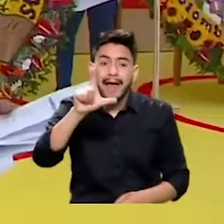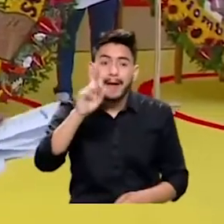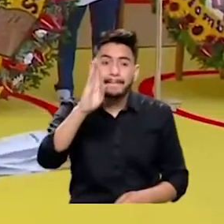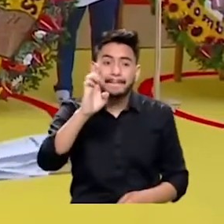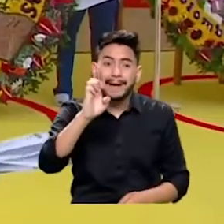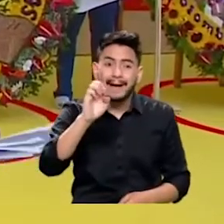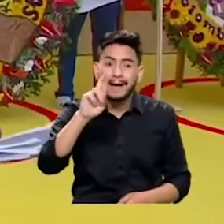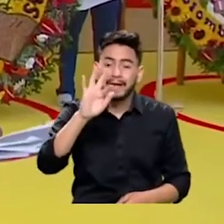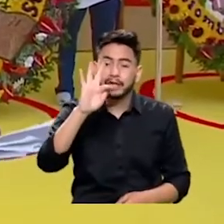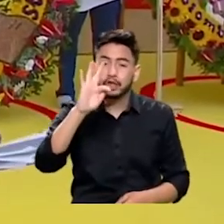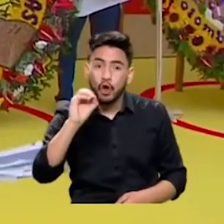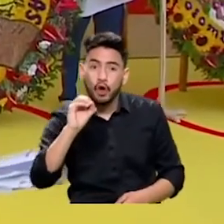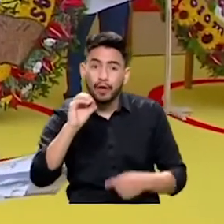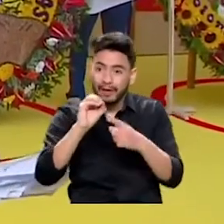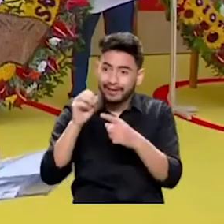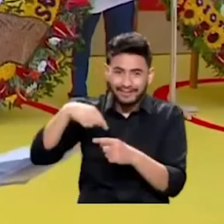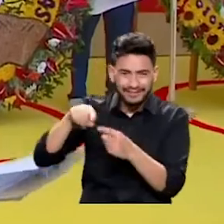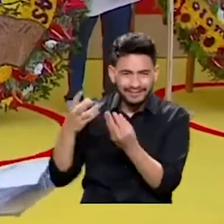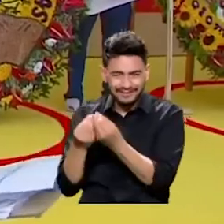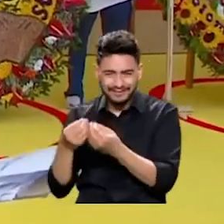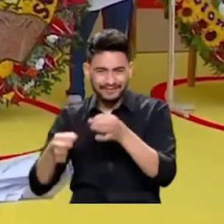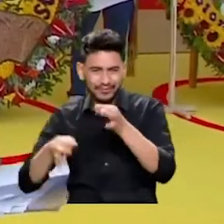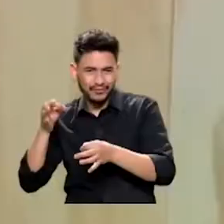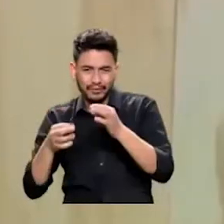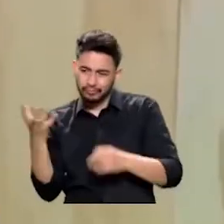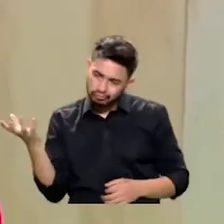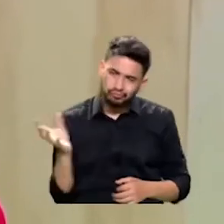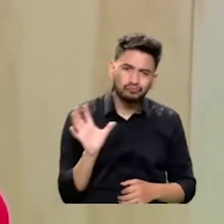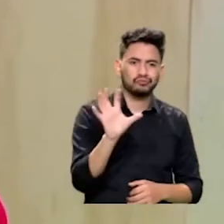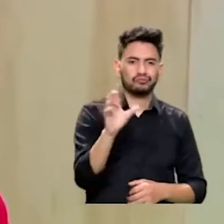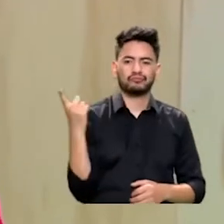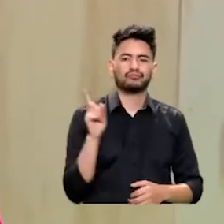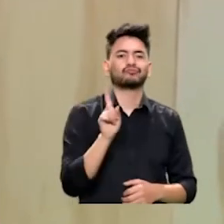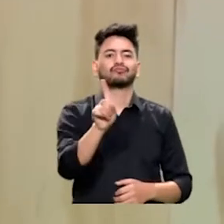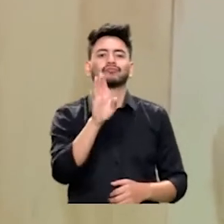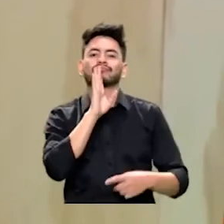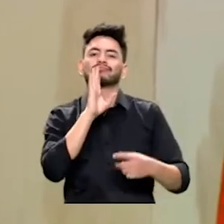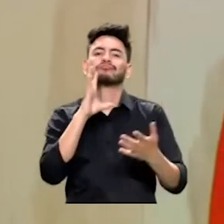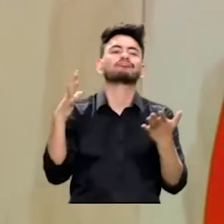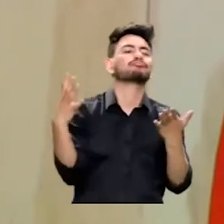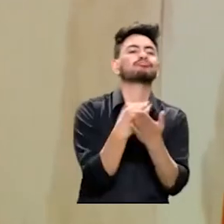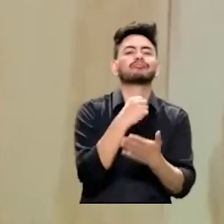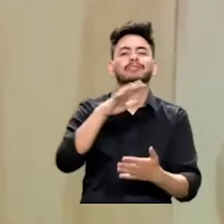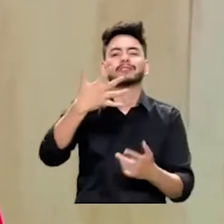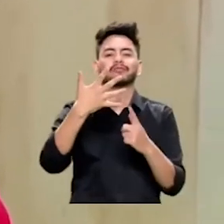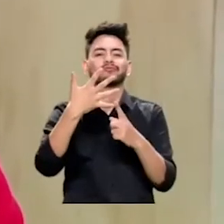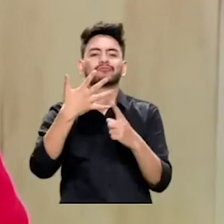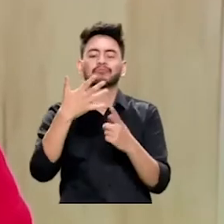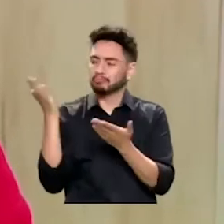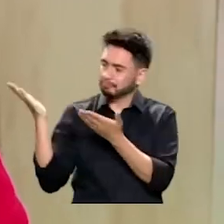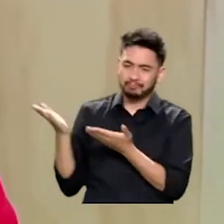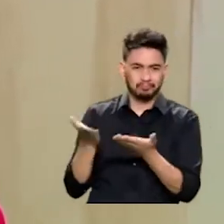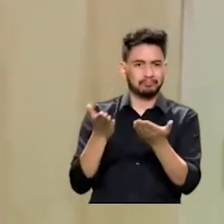gallardete del quinto lugar. Alberto Montes. Muy bien, Alberto, bien pueda, porque aquí yo ya tengo el